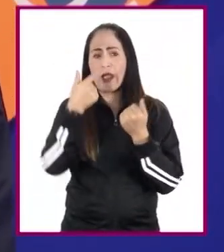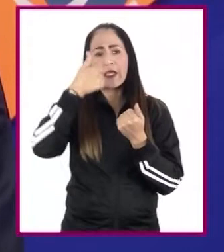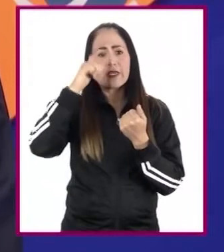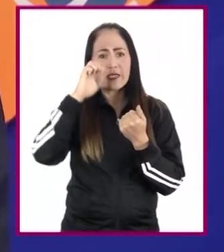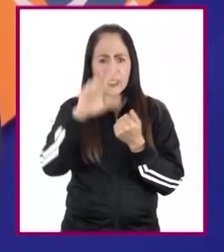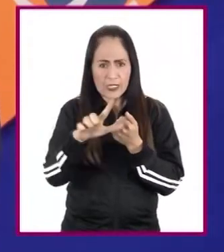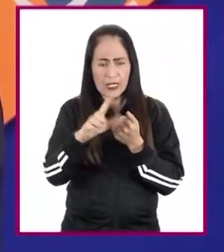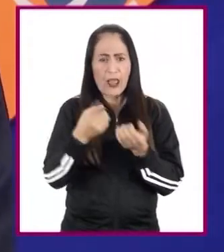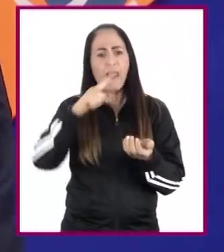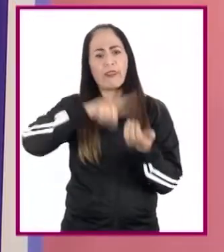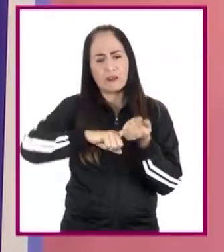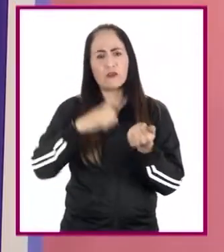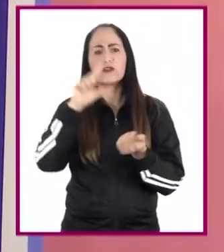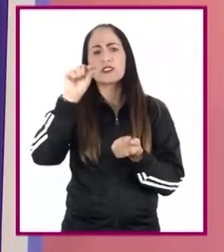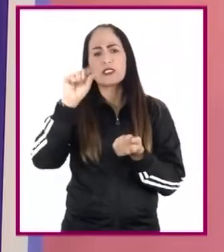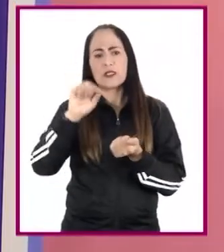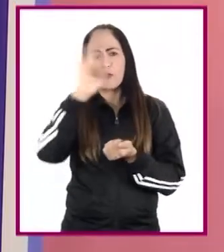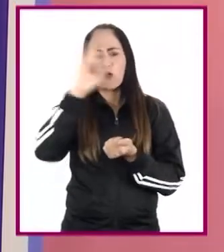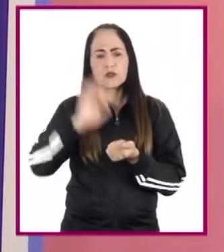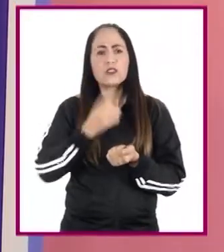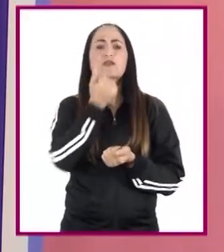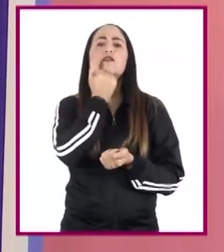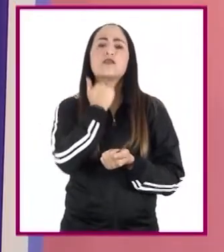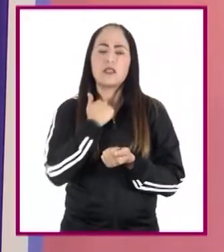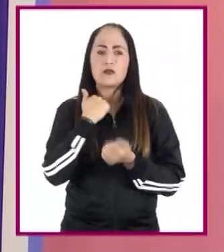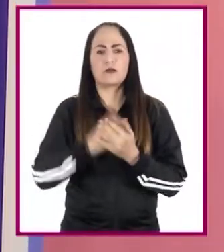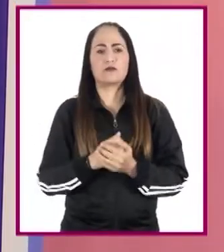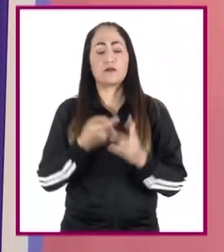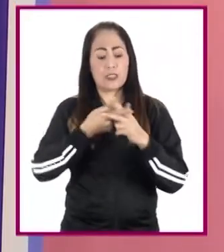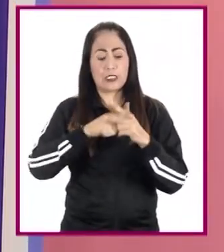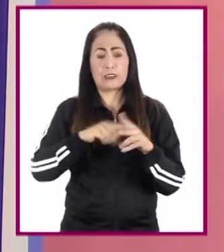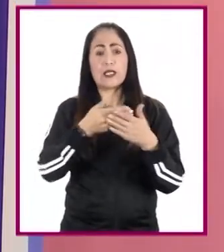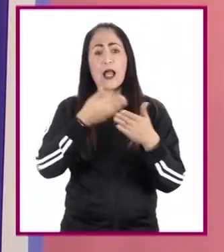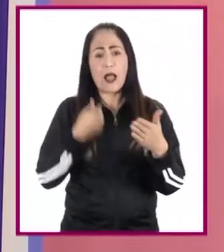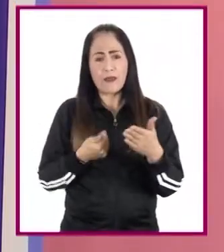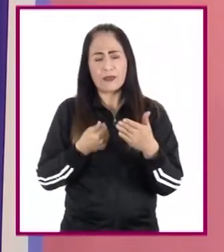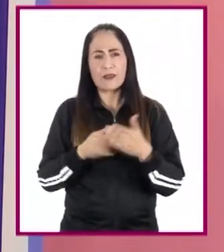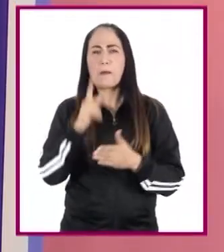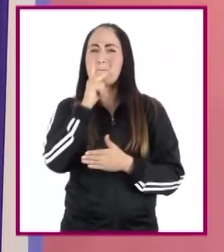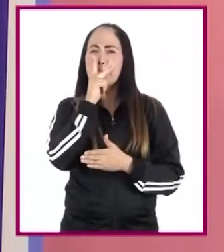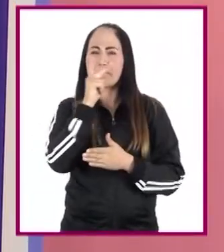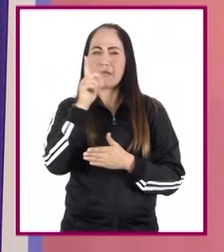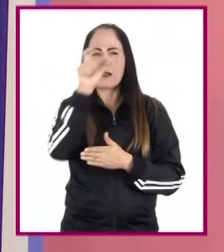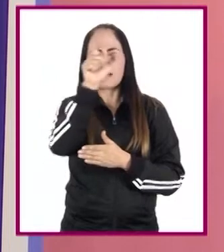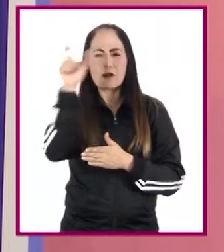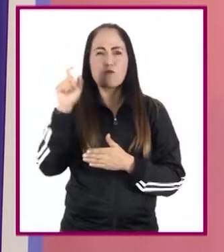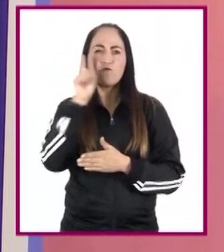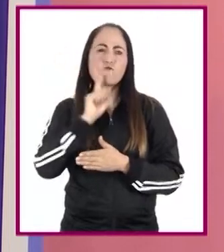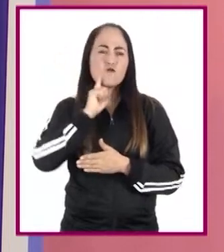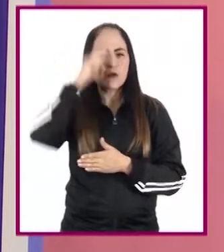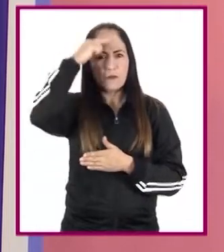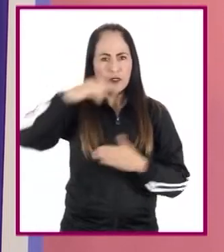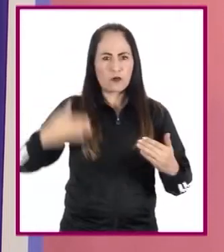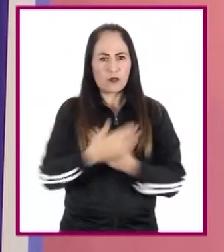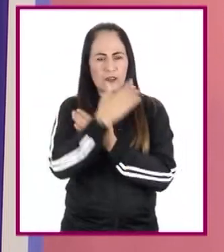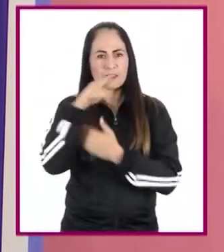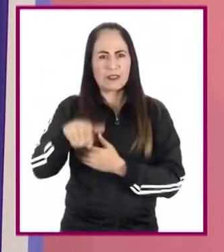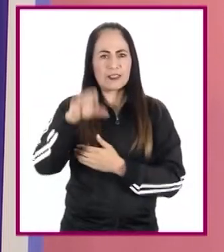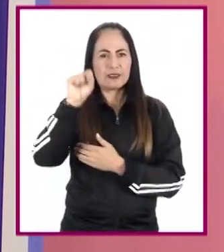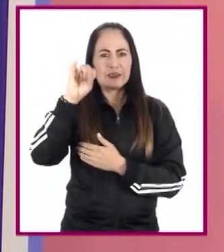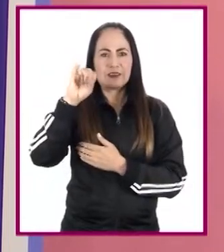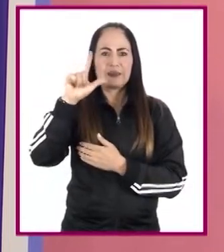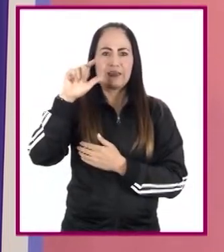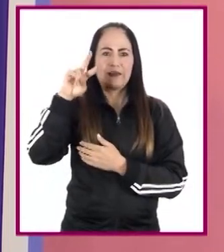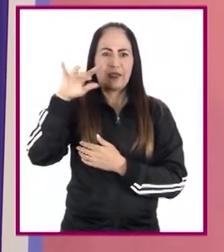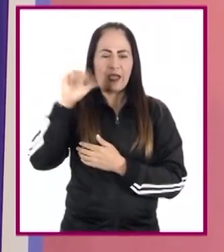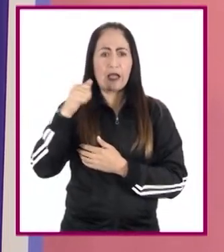de 70% de alcohol. Antes de iniciar, queremos compartir con ustedes una frase de la astrónoma mexicana Silvia Torres Castilleja.